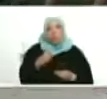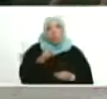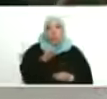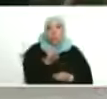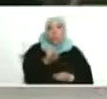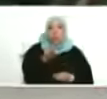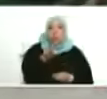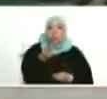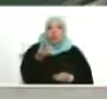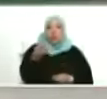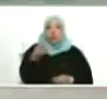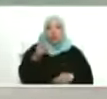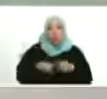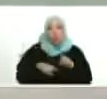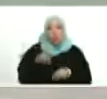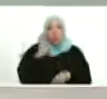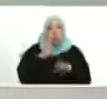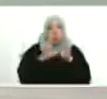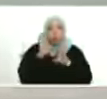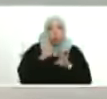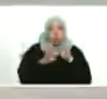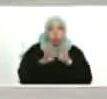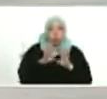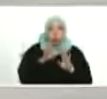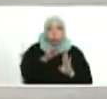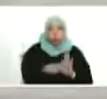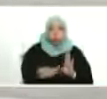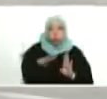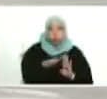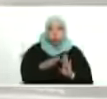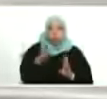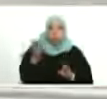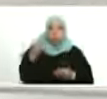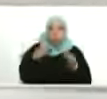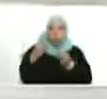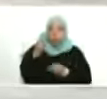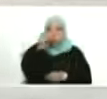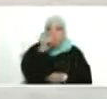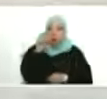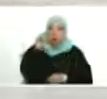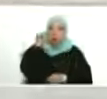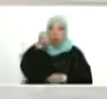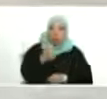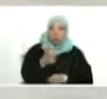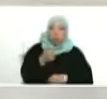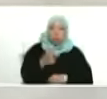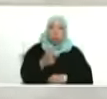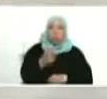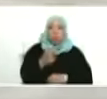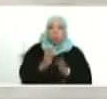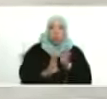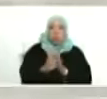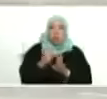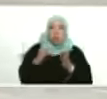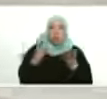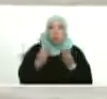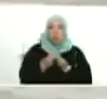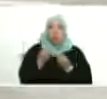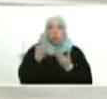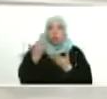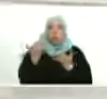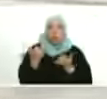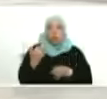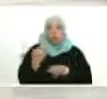100 toneladas de desechos que habían estado acumulados durante muchos años. Esta ciudad ha renacido, como viene renaciendo